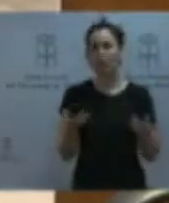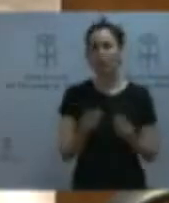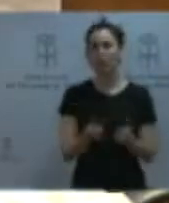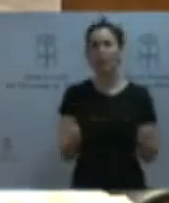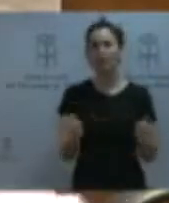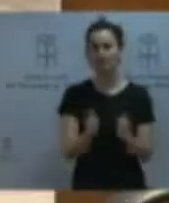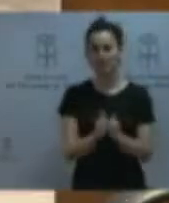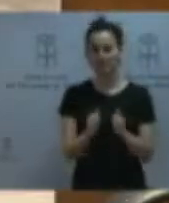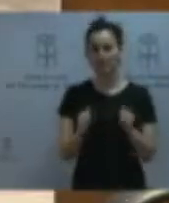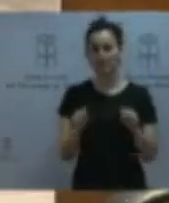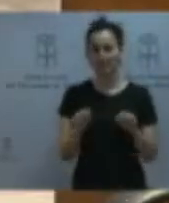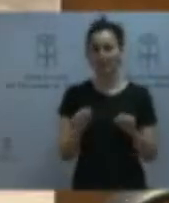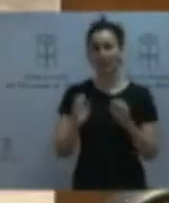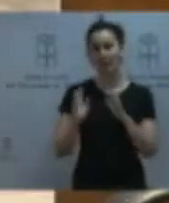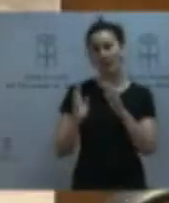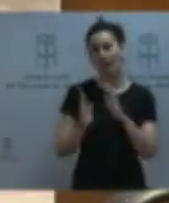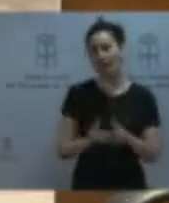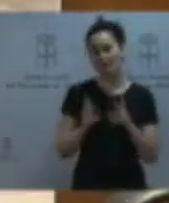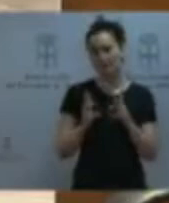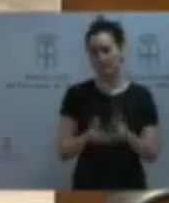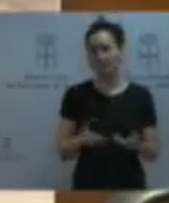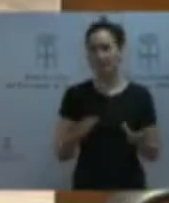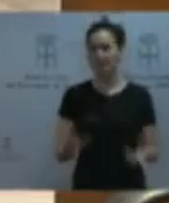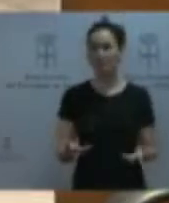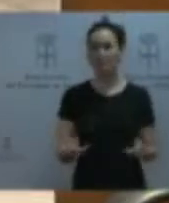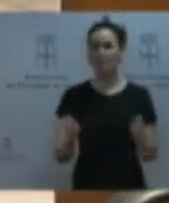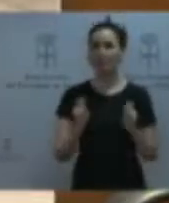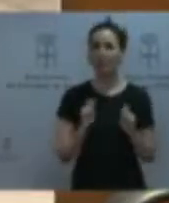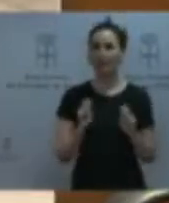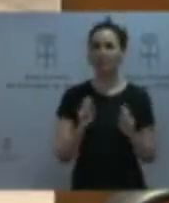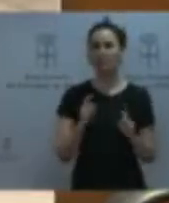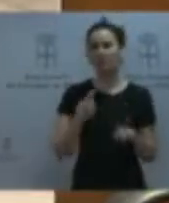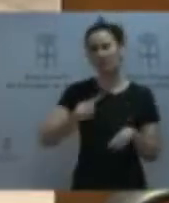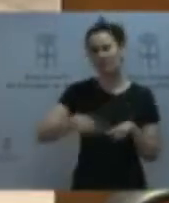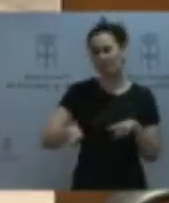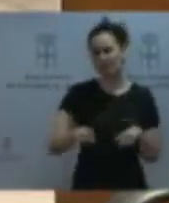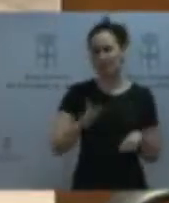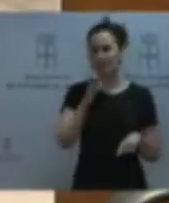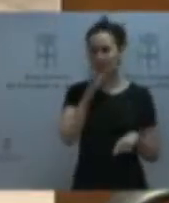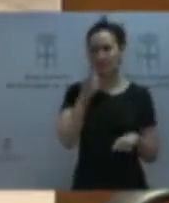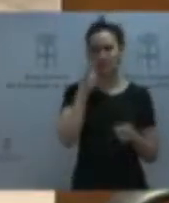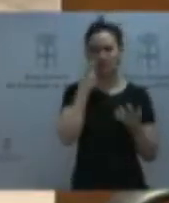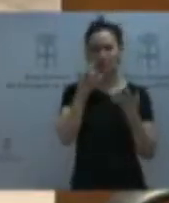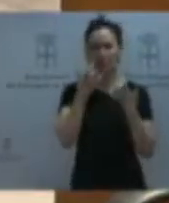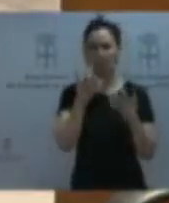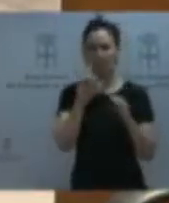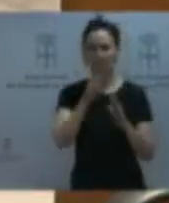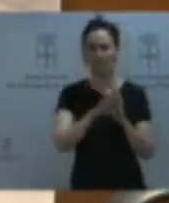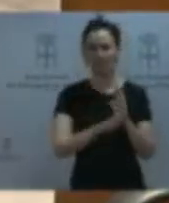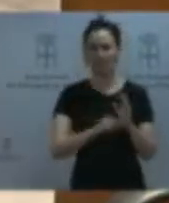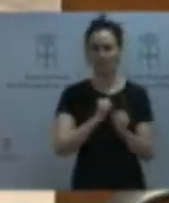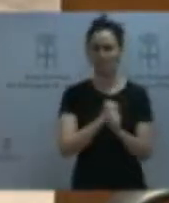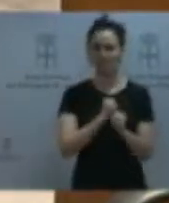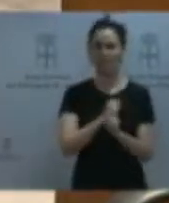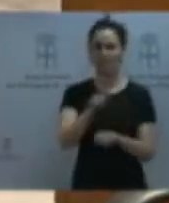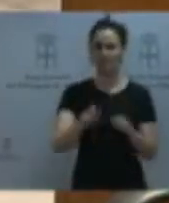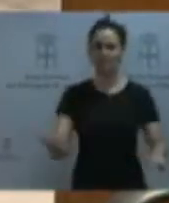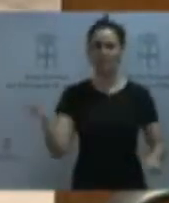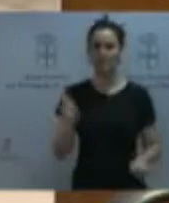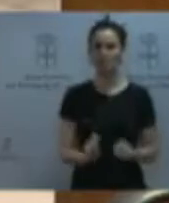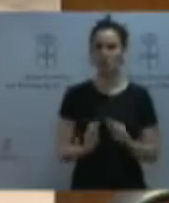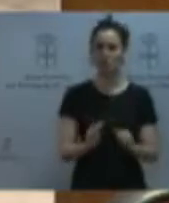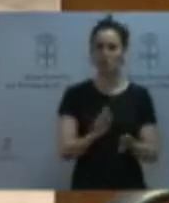una variación, una alteración significativa en los programas de trabajo del personal para poder satisfacer su demanda